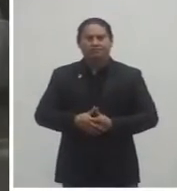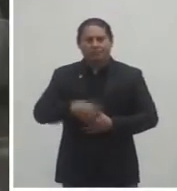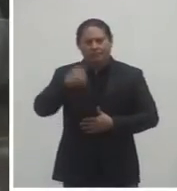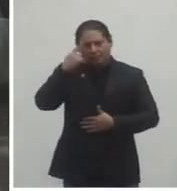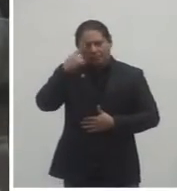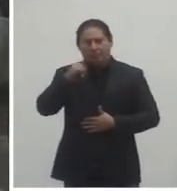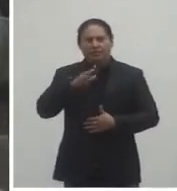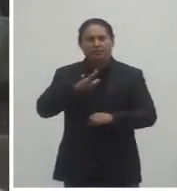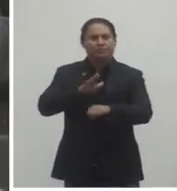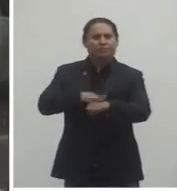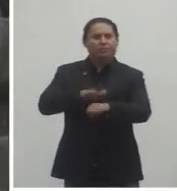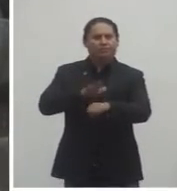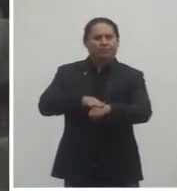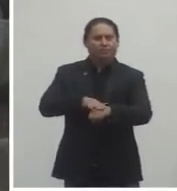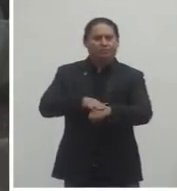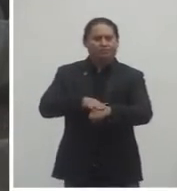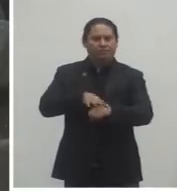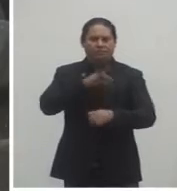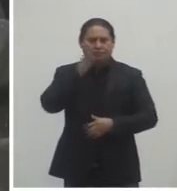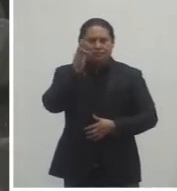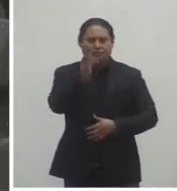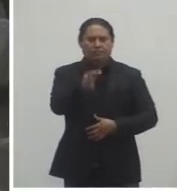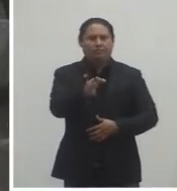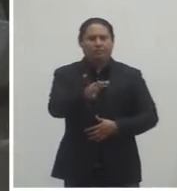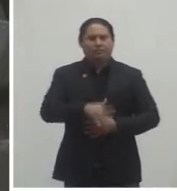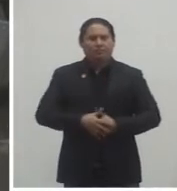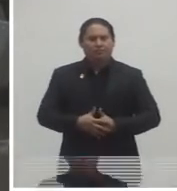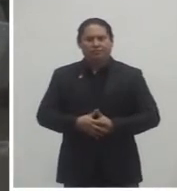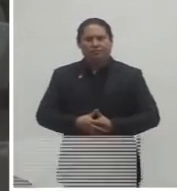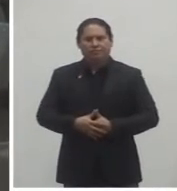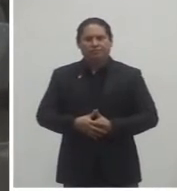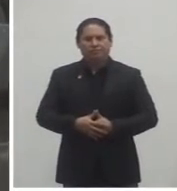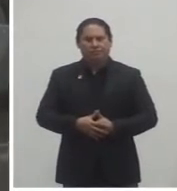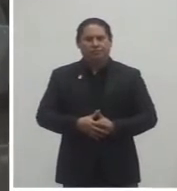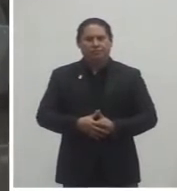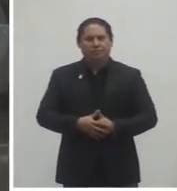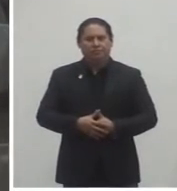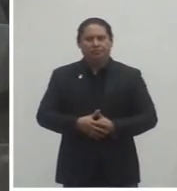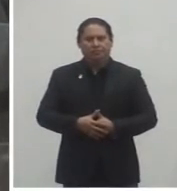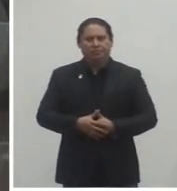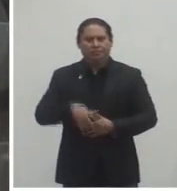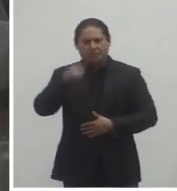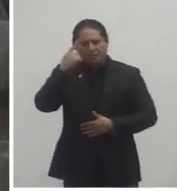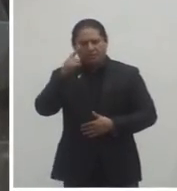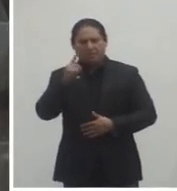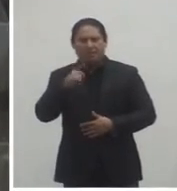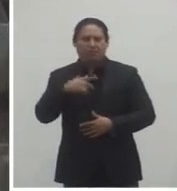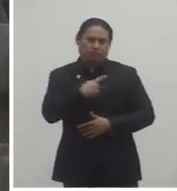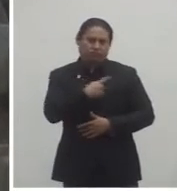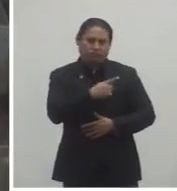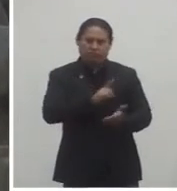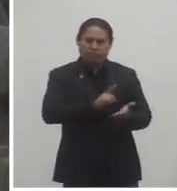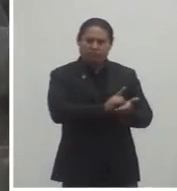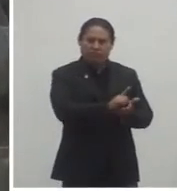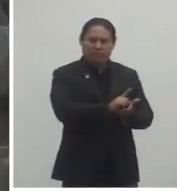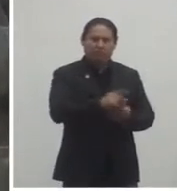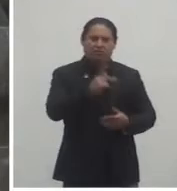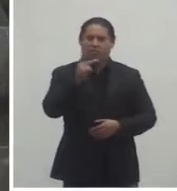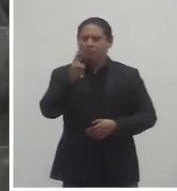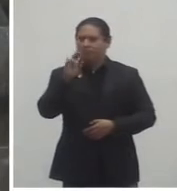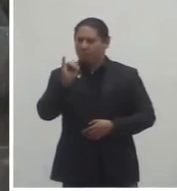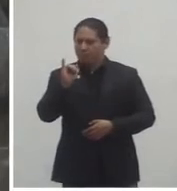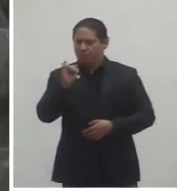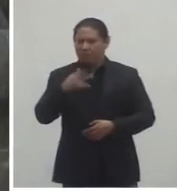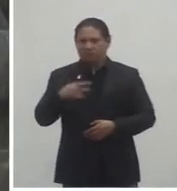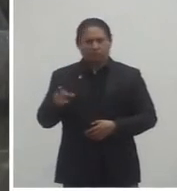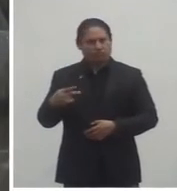para hacer un posicionamiento en base a la acción de inconstitucionalidad que el Partido Revolucionario